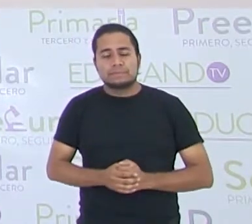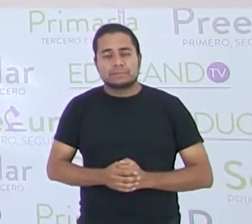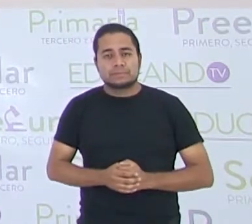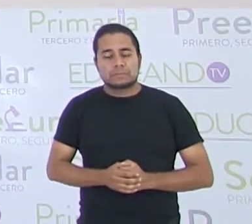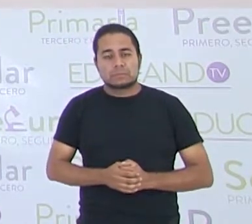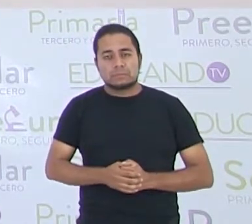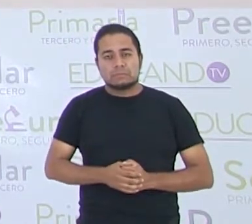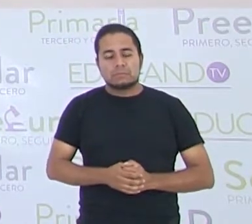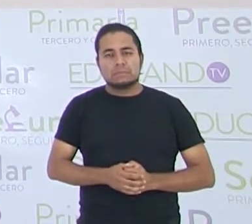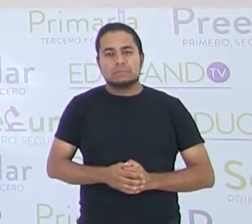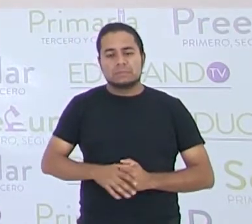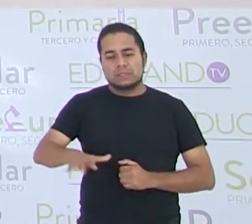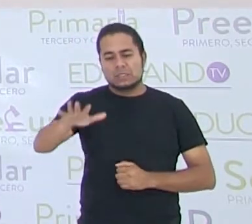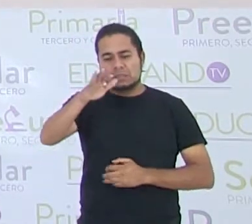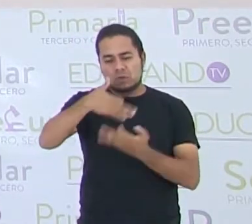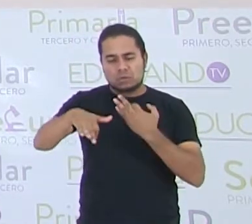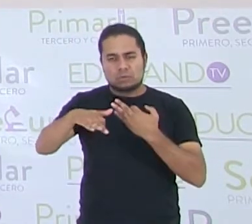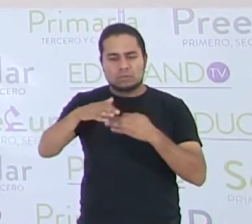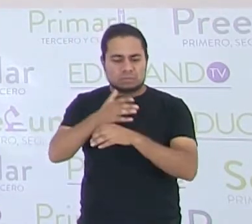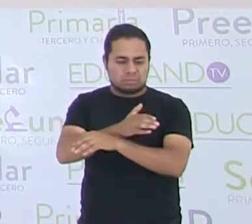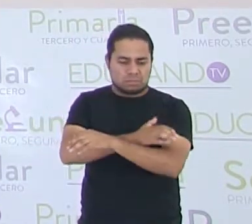A los demás.